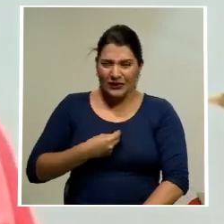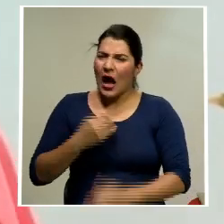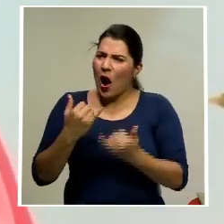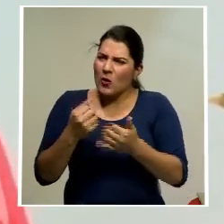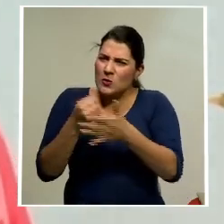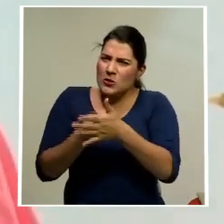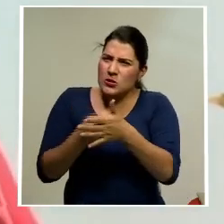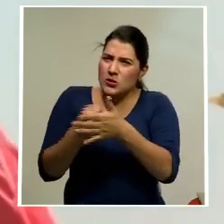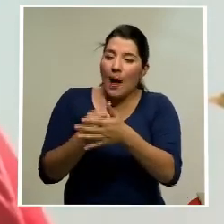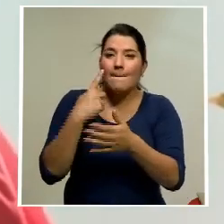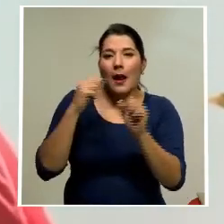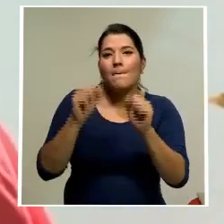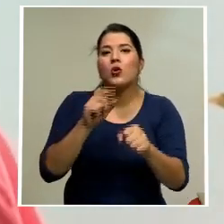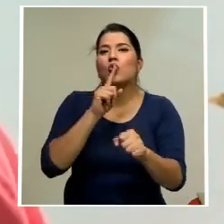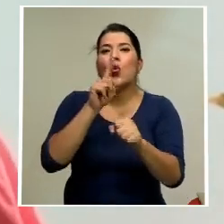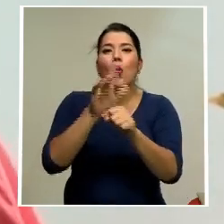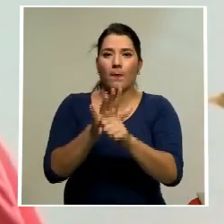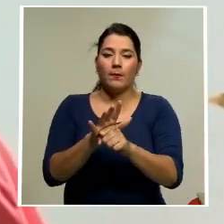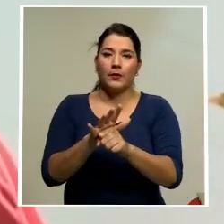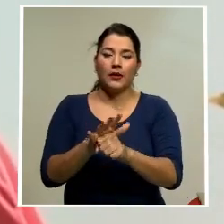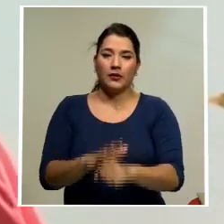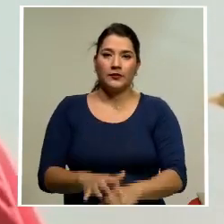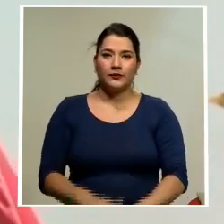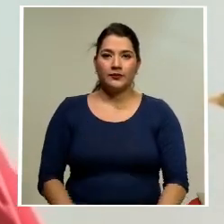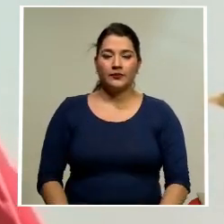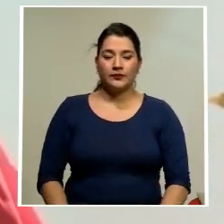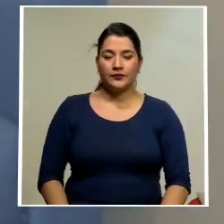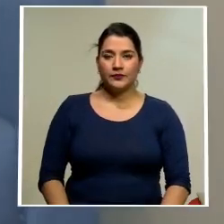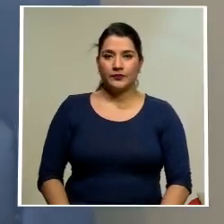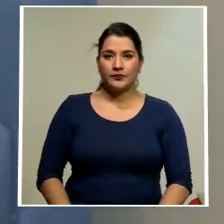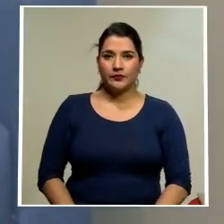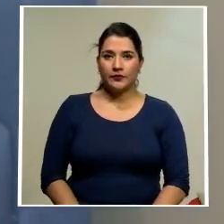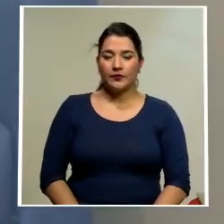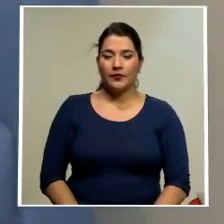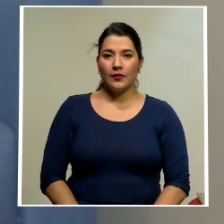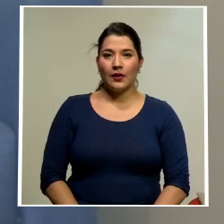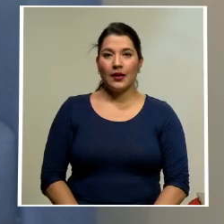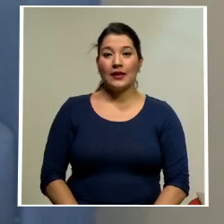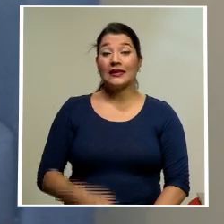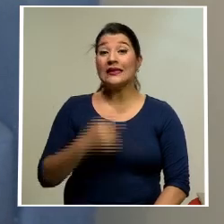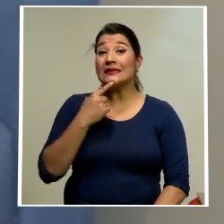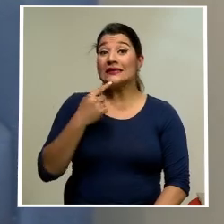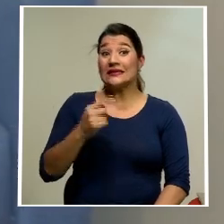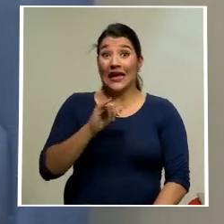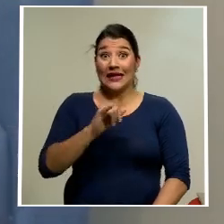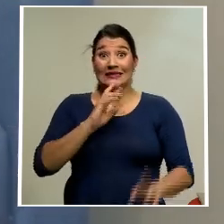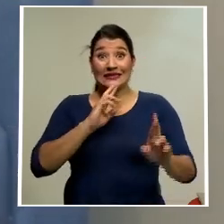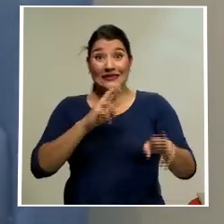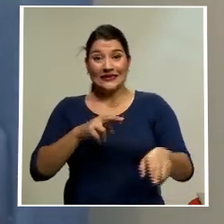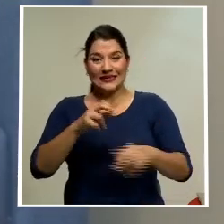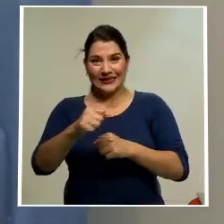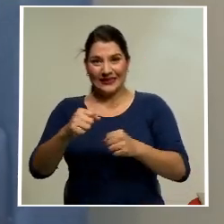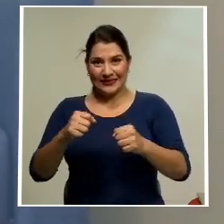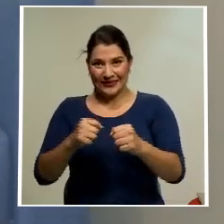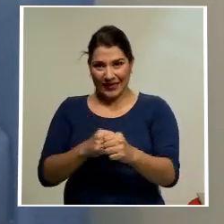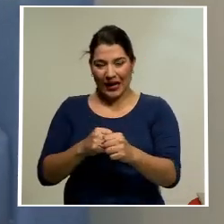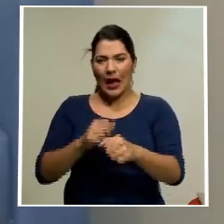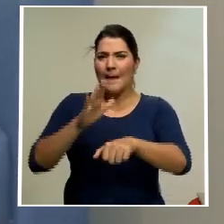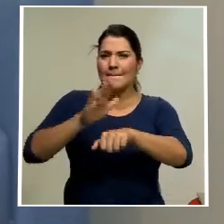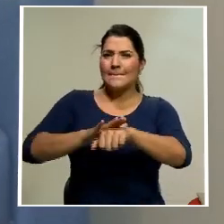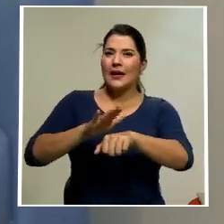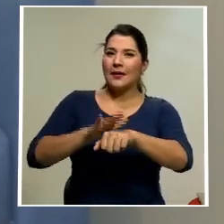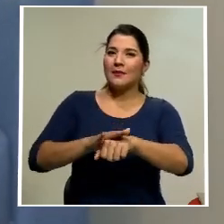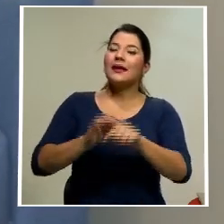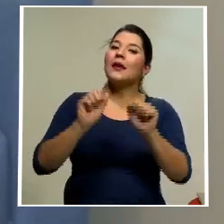para que se cumpla plenamente la opinión consultiva 24 en Costa Rica. Salas agregó que esta resolución de la Sala contribuye a crear un